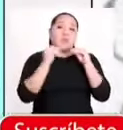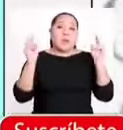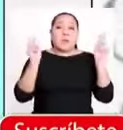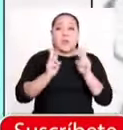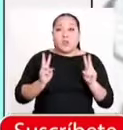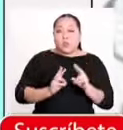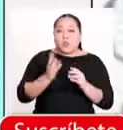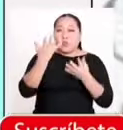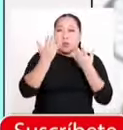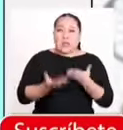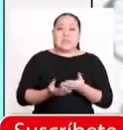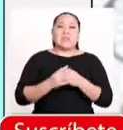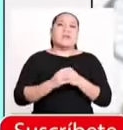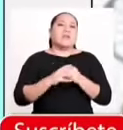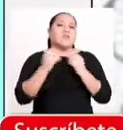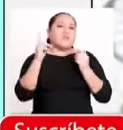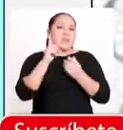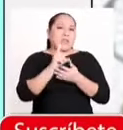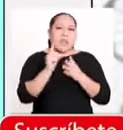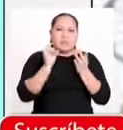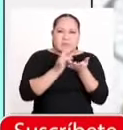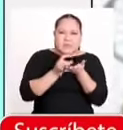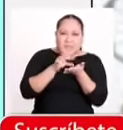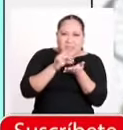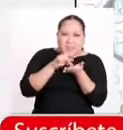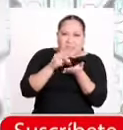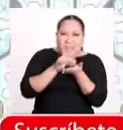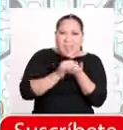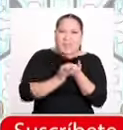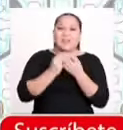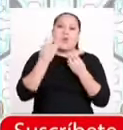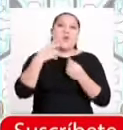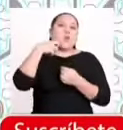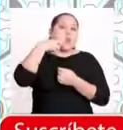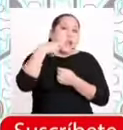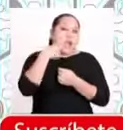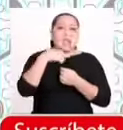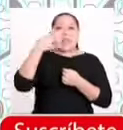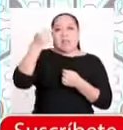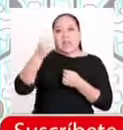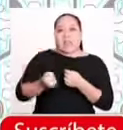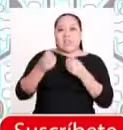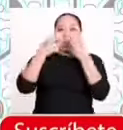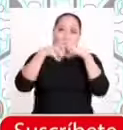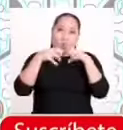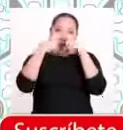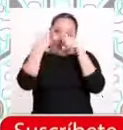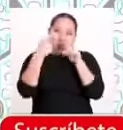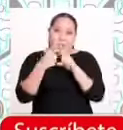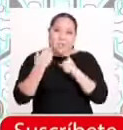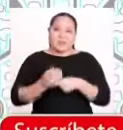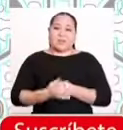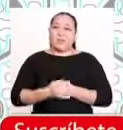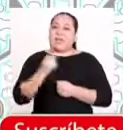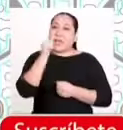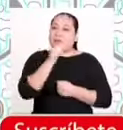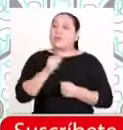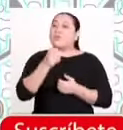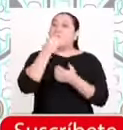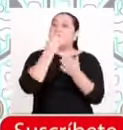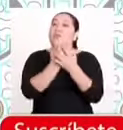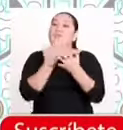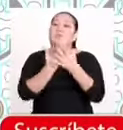verduras, tubérculos, semillas o de origen animal, como carnes, leche, huevos, entre otros. Son muy